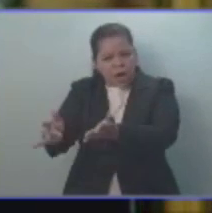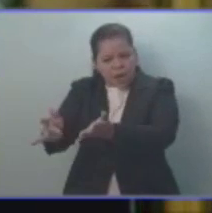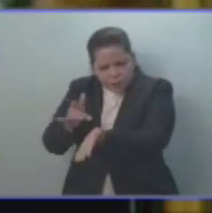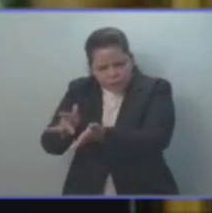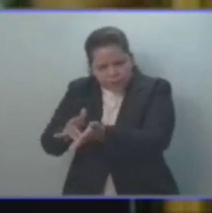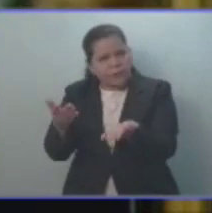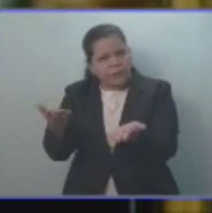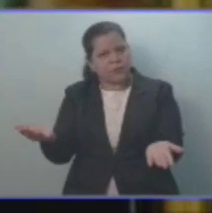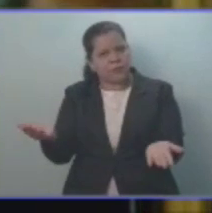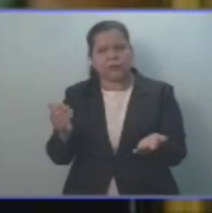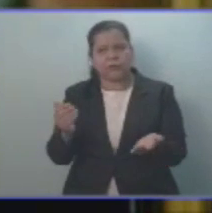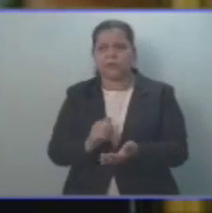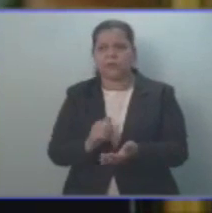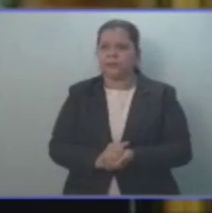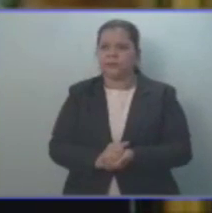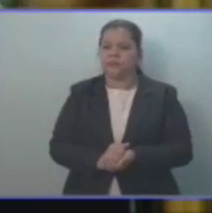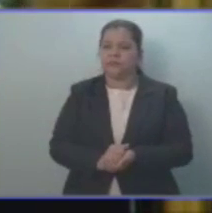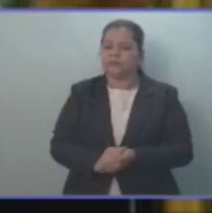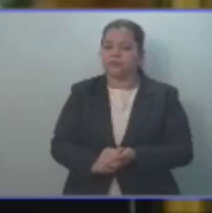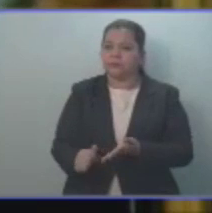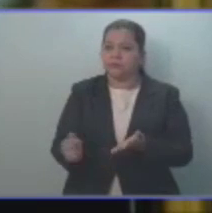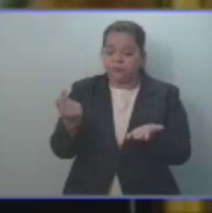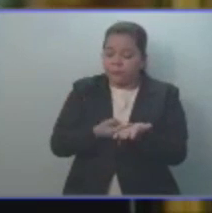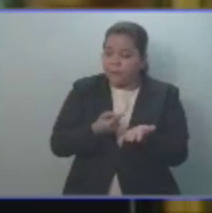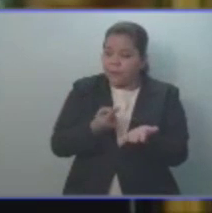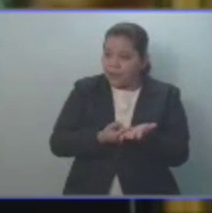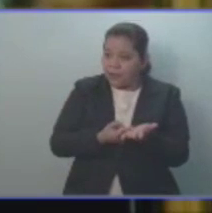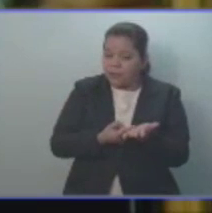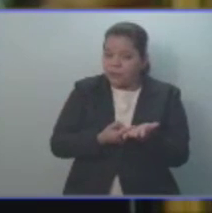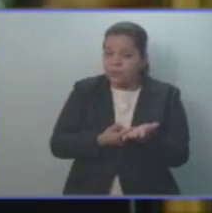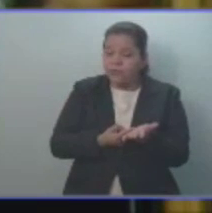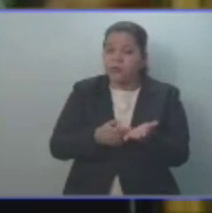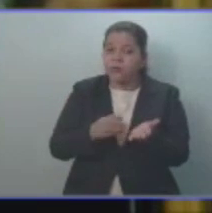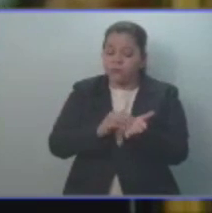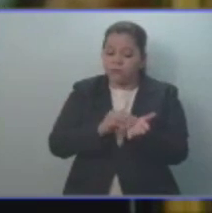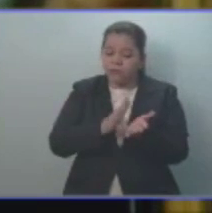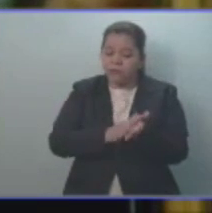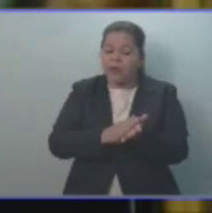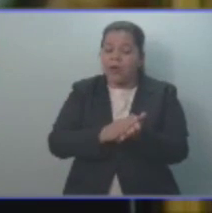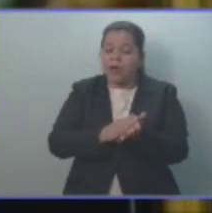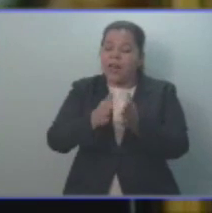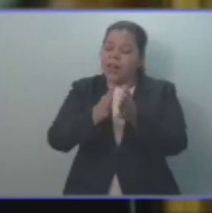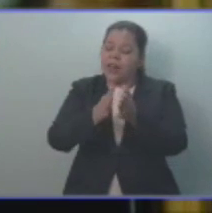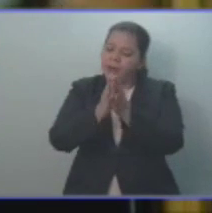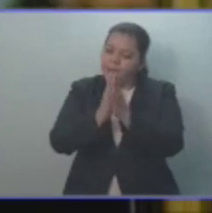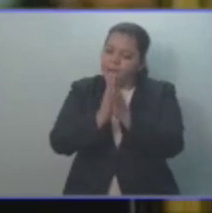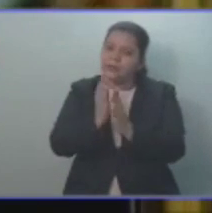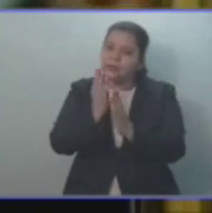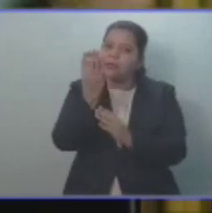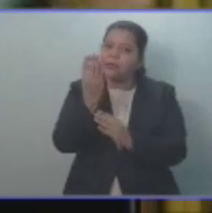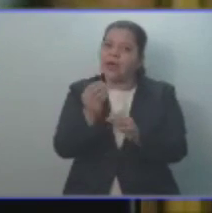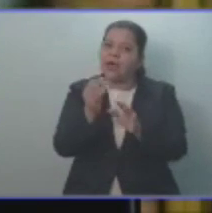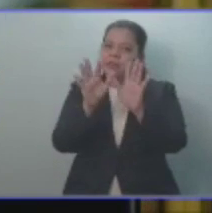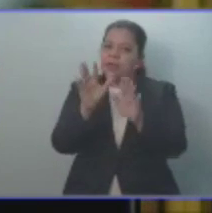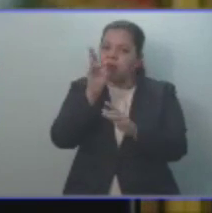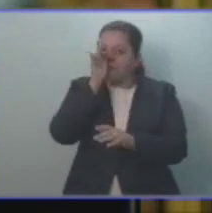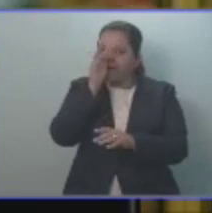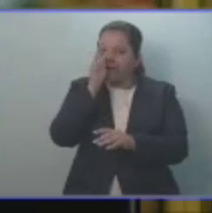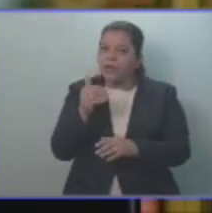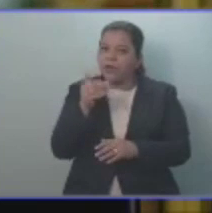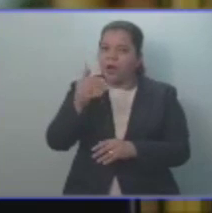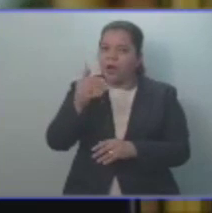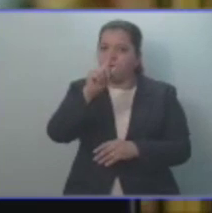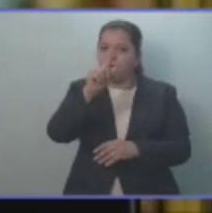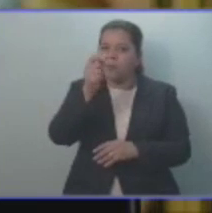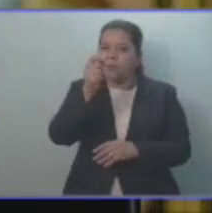aprovechémosla. Esto fue dicho por San Romero en la homilía del 10 de